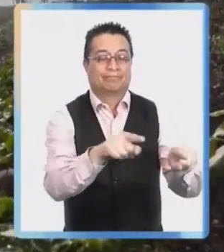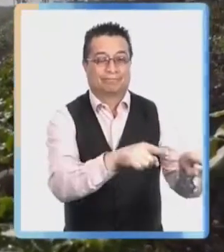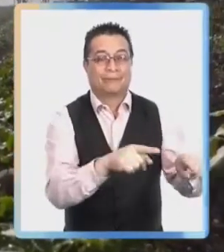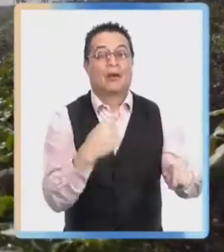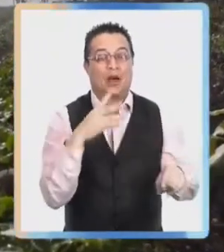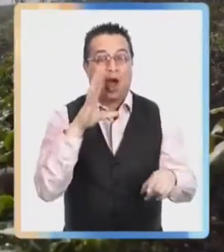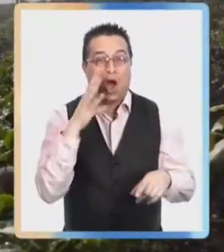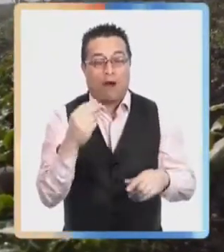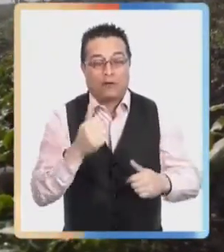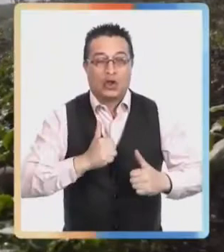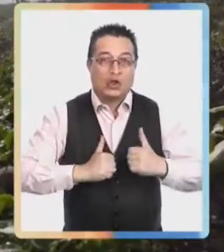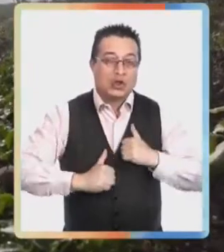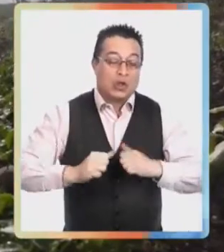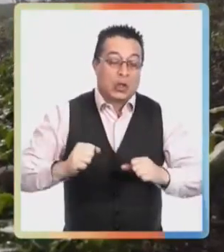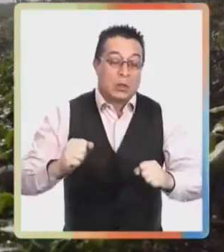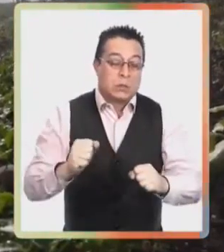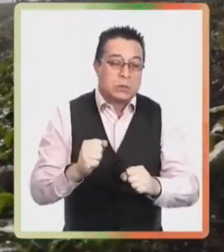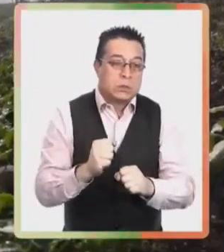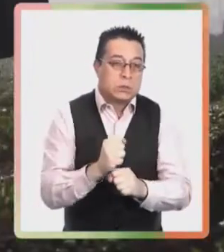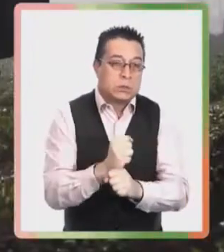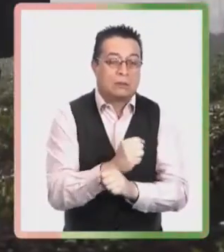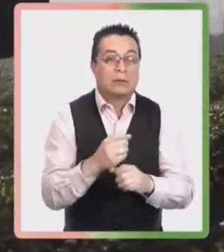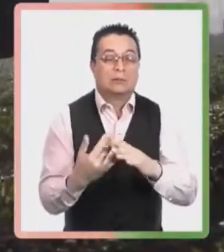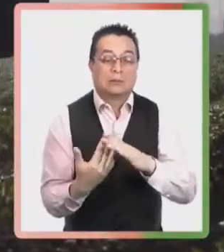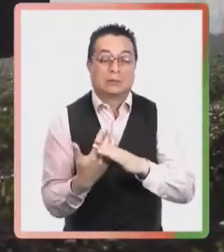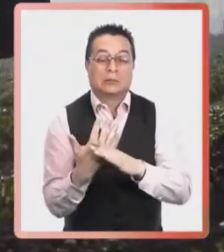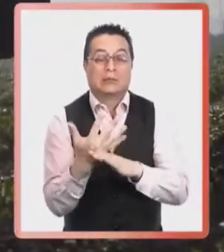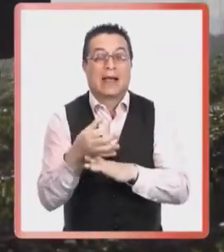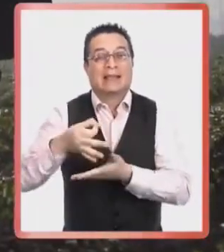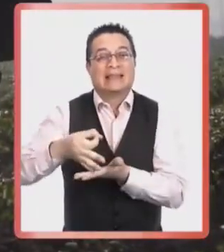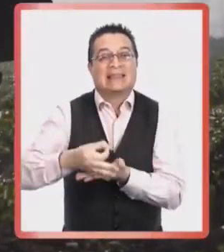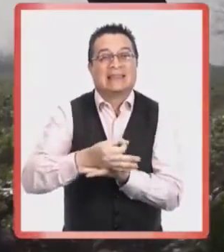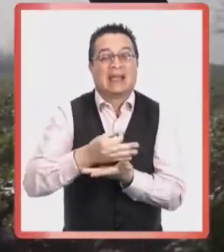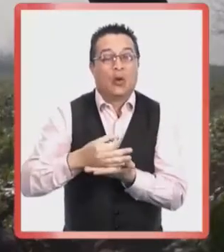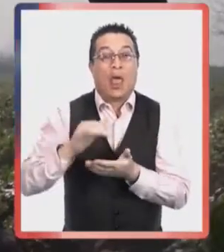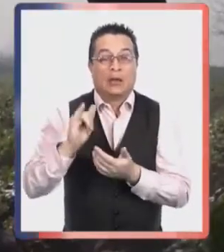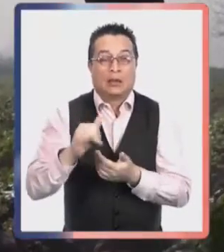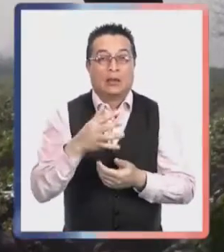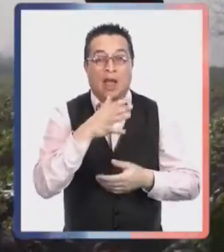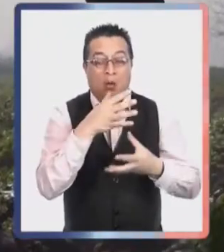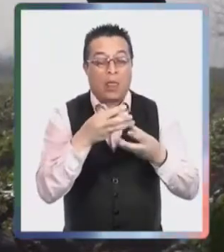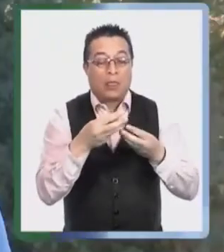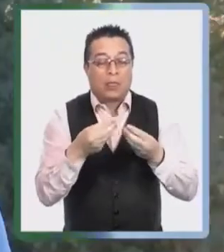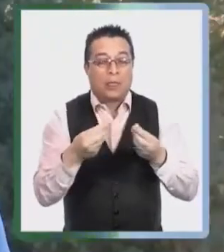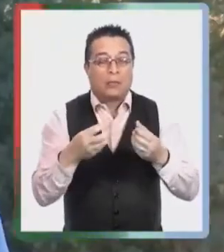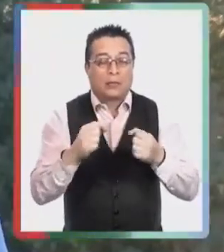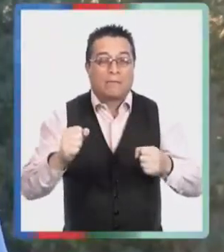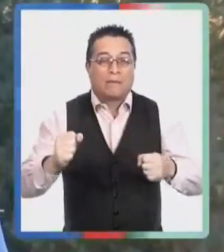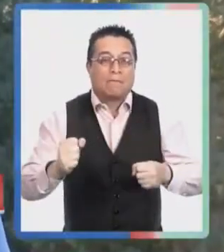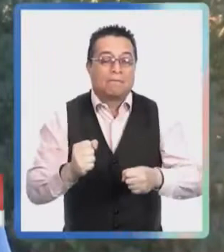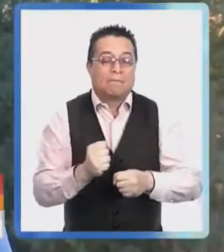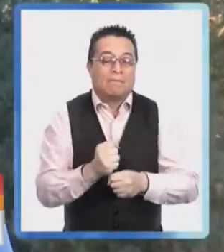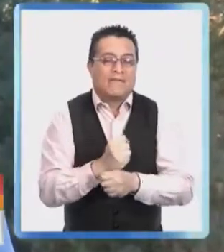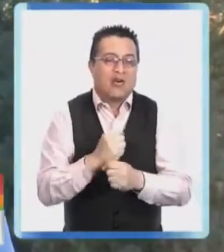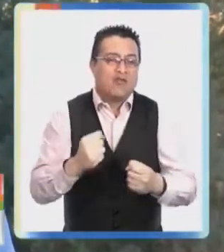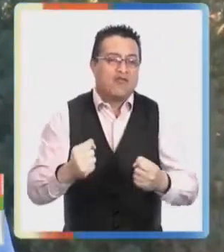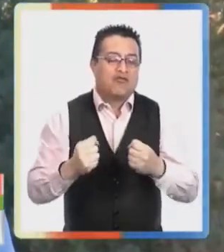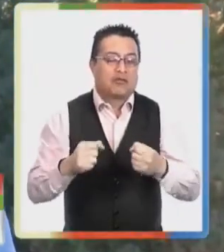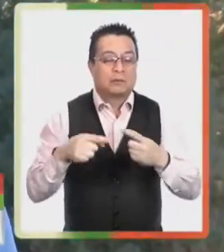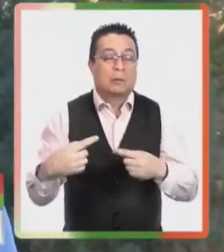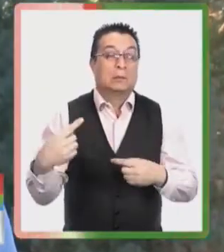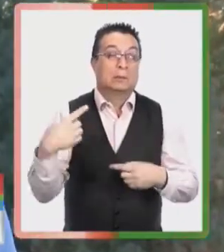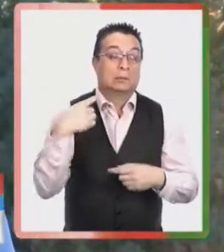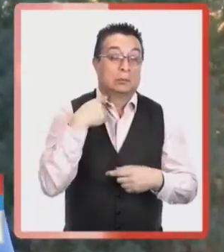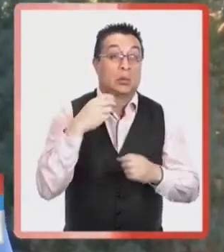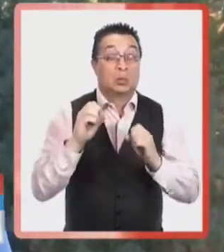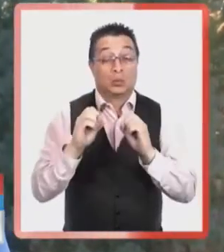obviamente sufrieron el congelamiento de las células y también la deshidratación por este congelamiento que les provocó